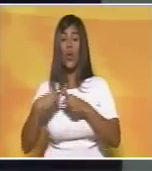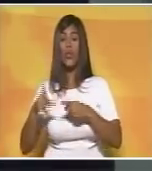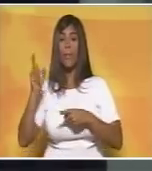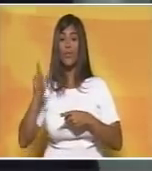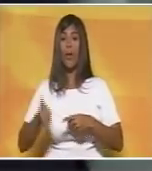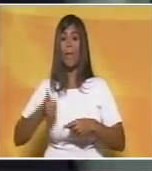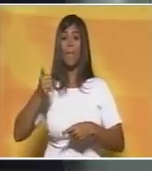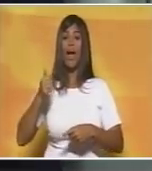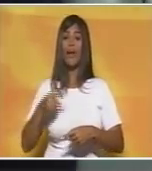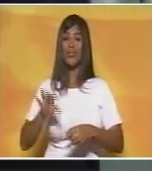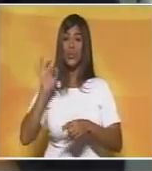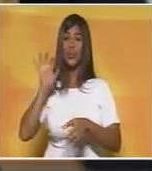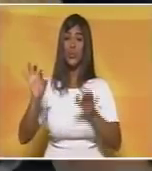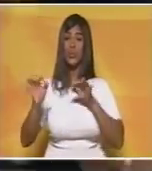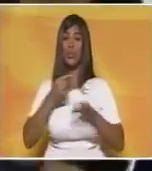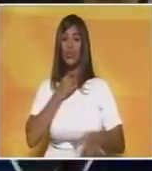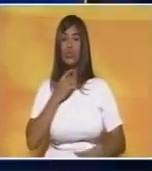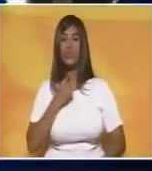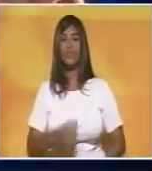más votado.